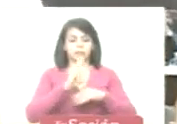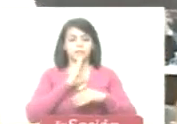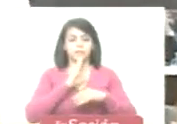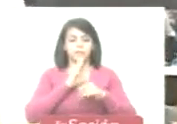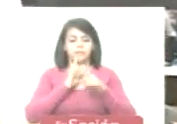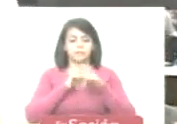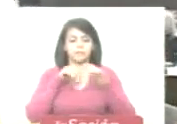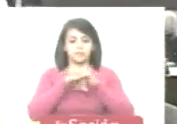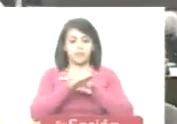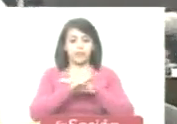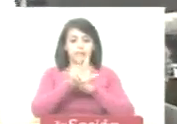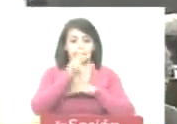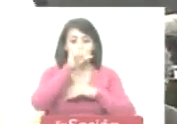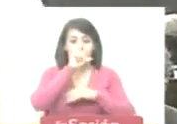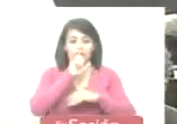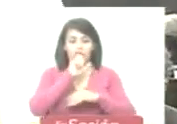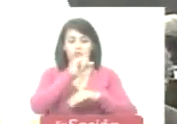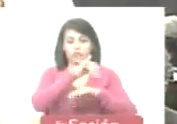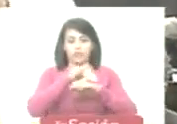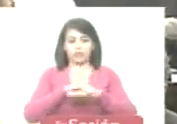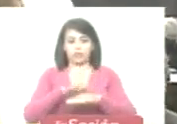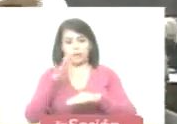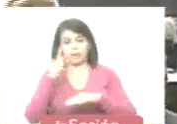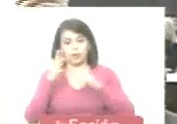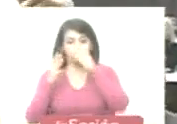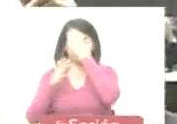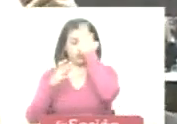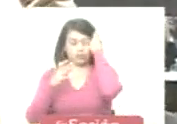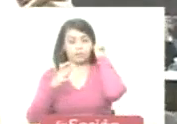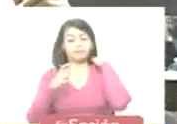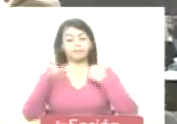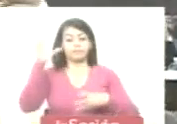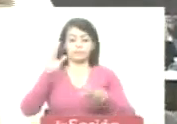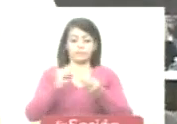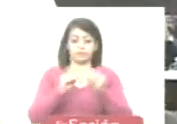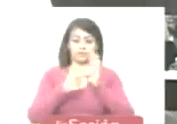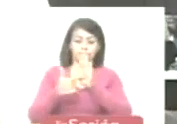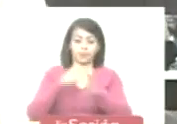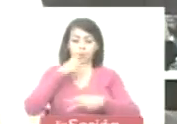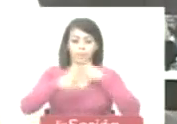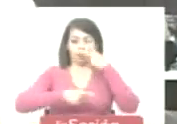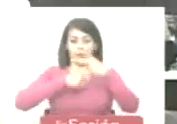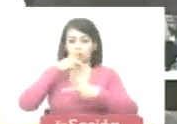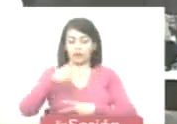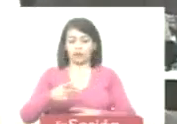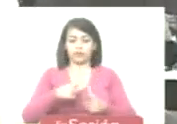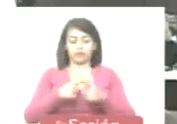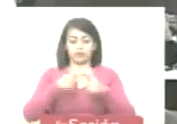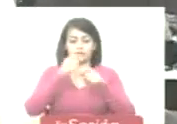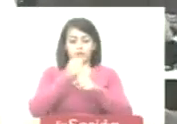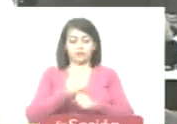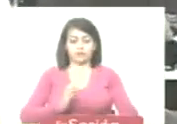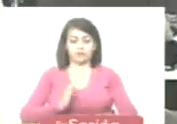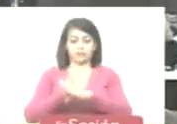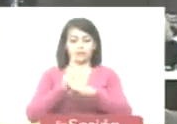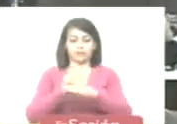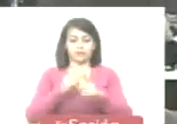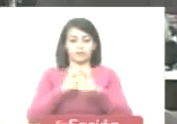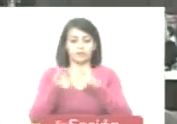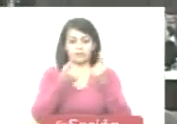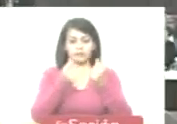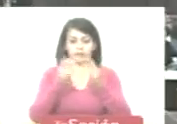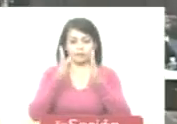hace 3 años aproximadamente, como resultado de la política de bloqueo